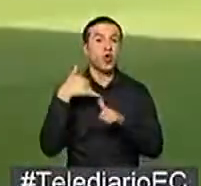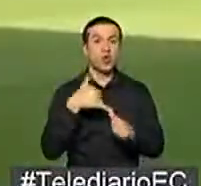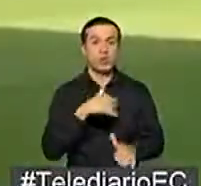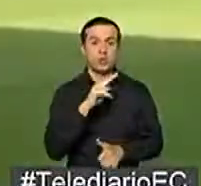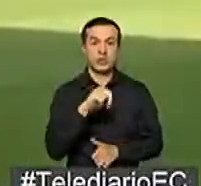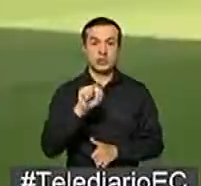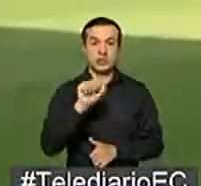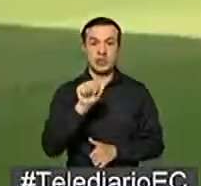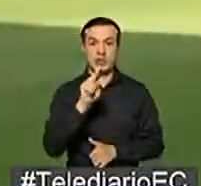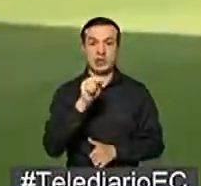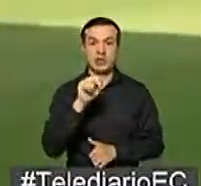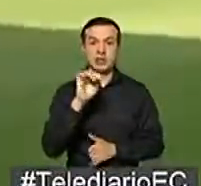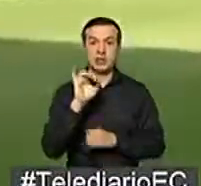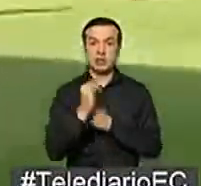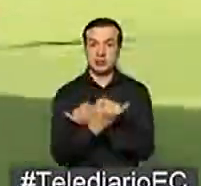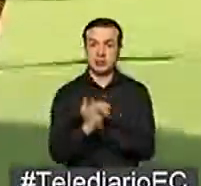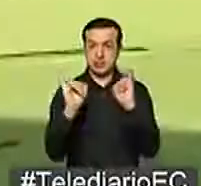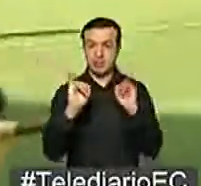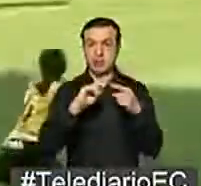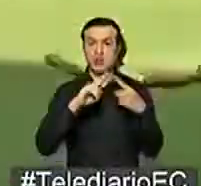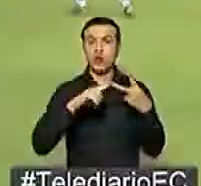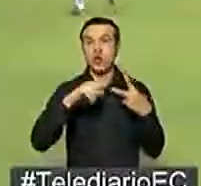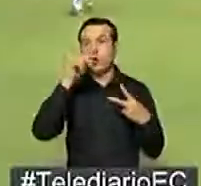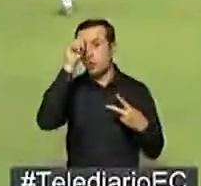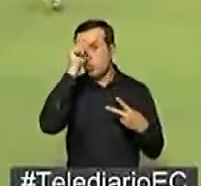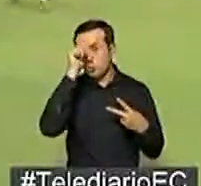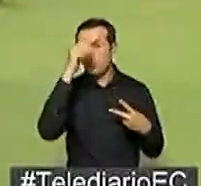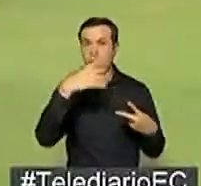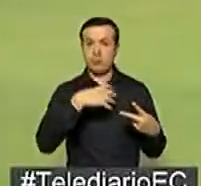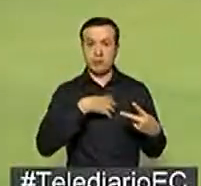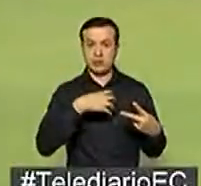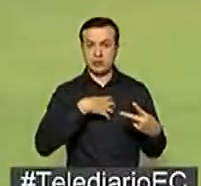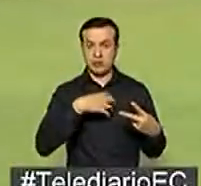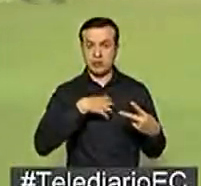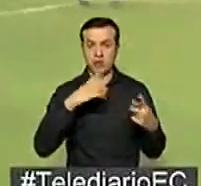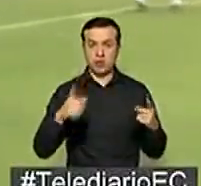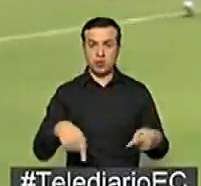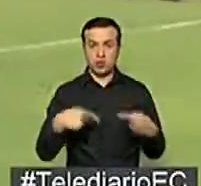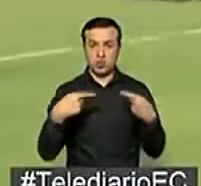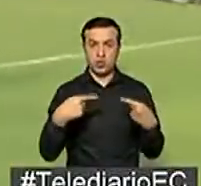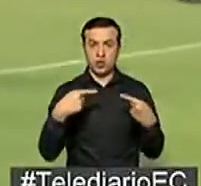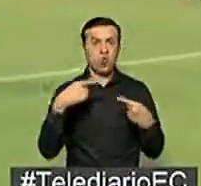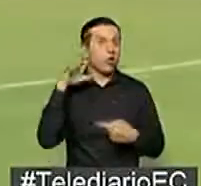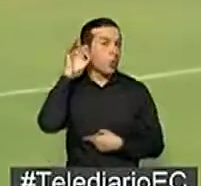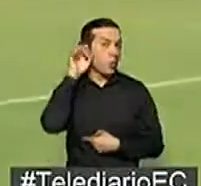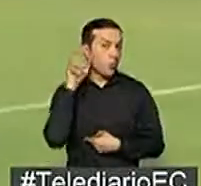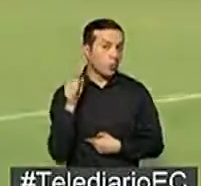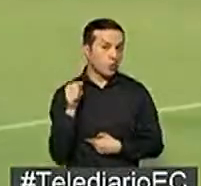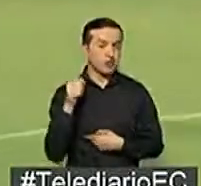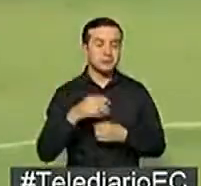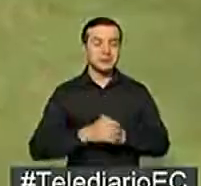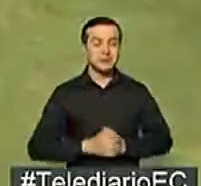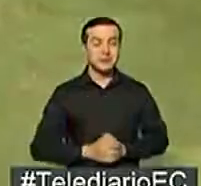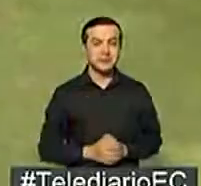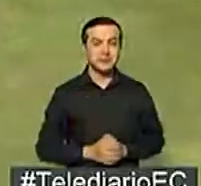se enfrentará a Independiente y el domingo Barcelona espera en su estadio a Deportivo Cuenca.